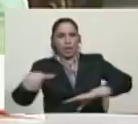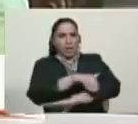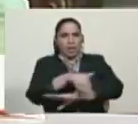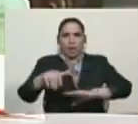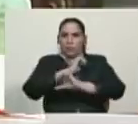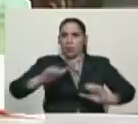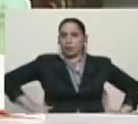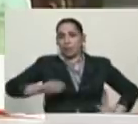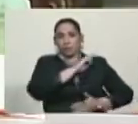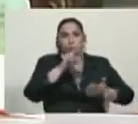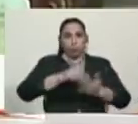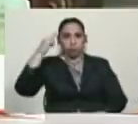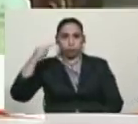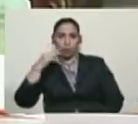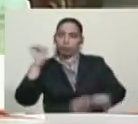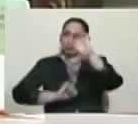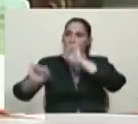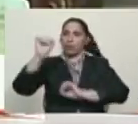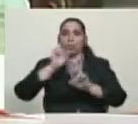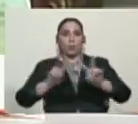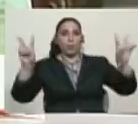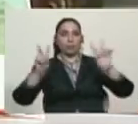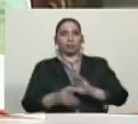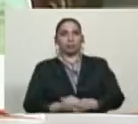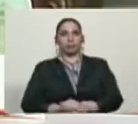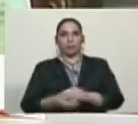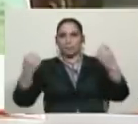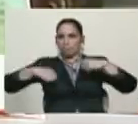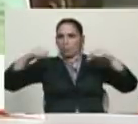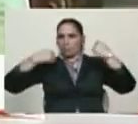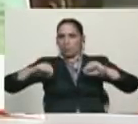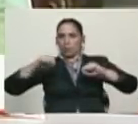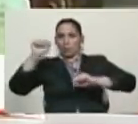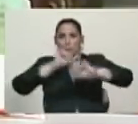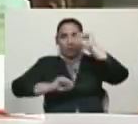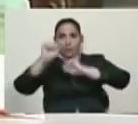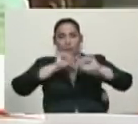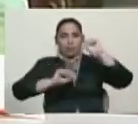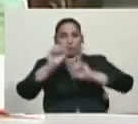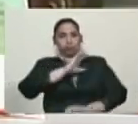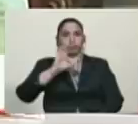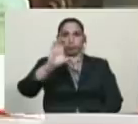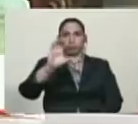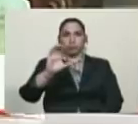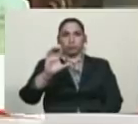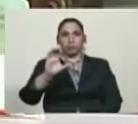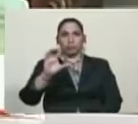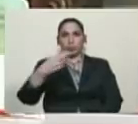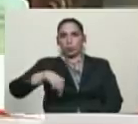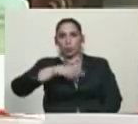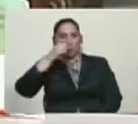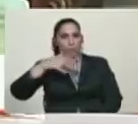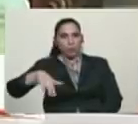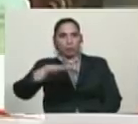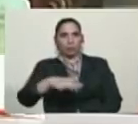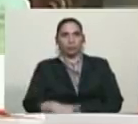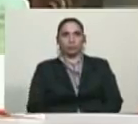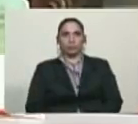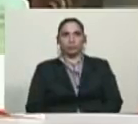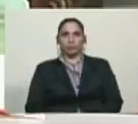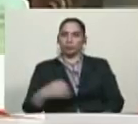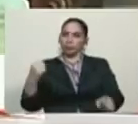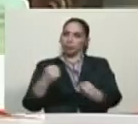armada nacional bolivariana defendiendo la paz preparándose para defender la soberanía y nuestro pueblo laborioso